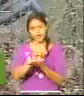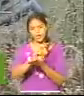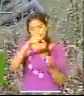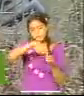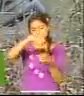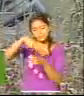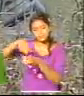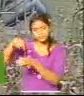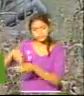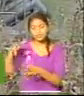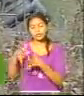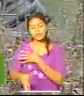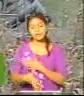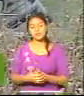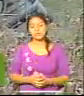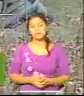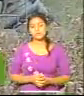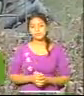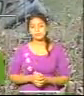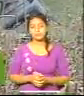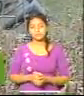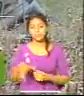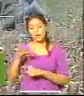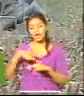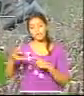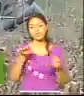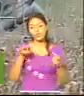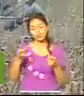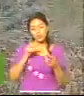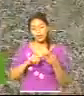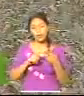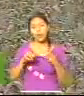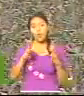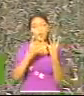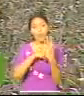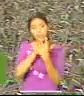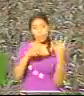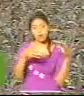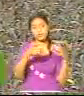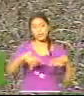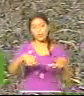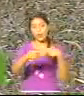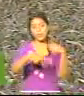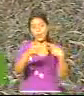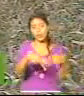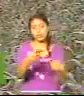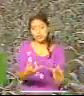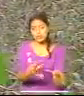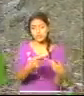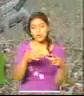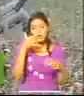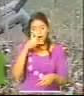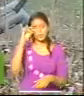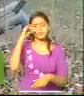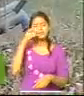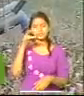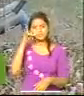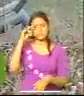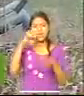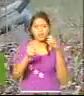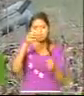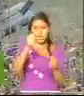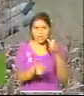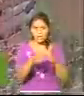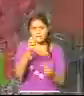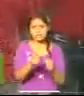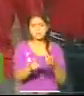cultivo bajo ambiente controlado. Tenemos también 4 espacios productivos de ganadería lechera